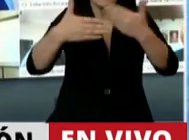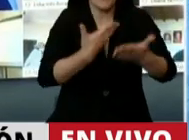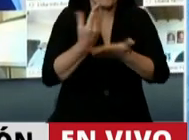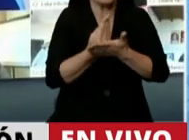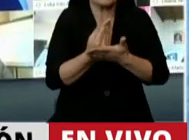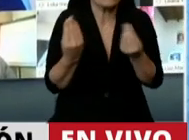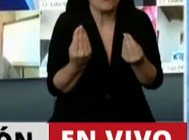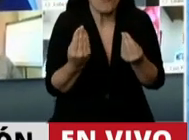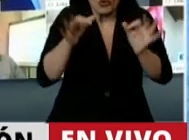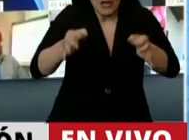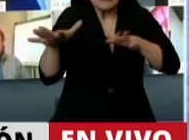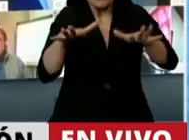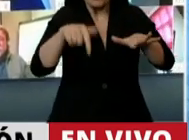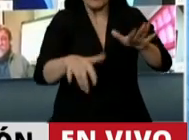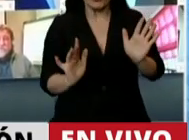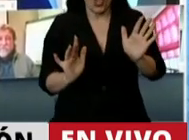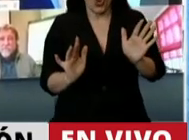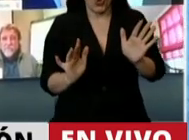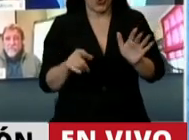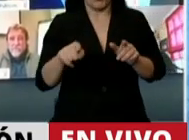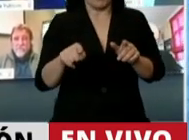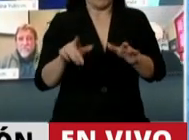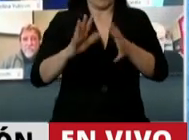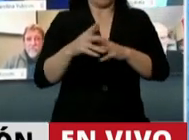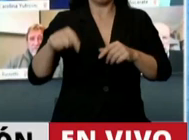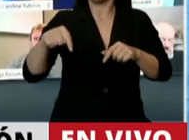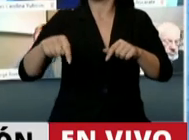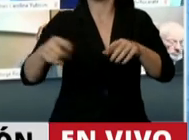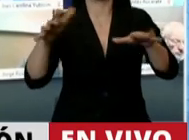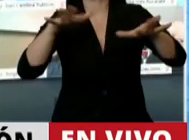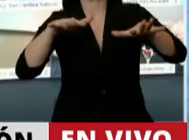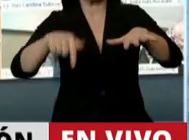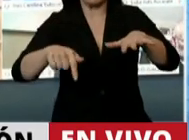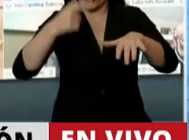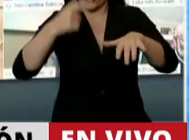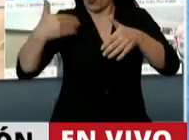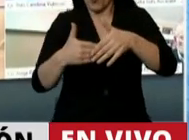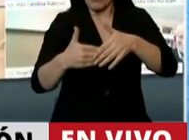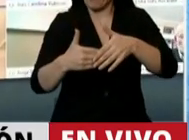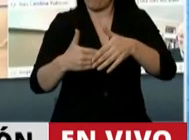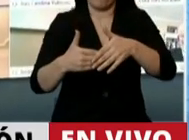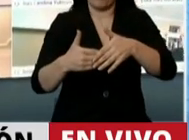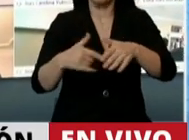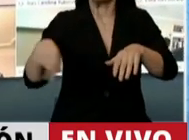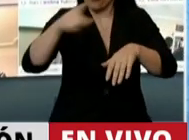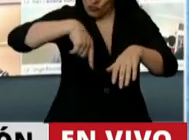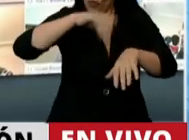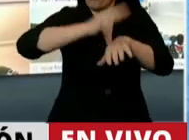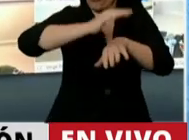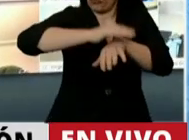gestión. Sería muy injusto que nos evaluaran solamente por lo que está sucediendo en este último tiempo. Aunque nos hacemos cargo,